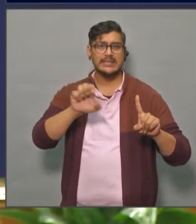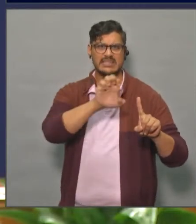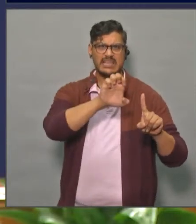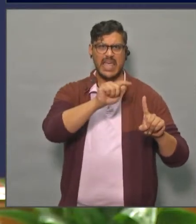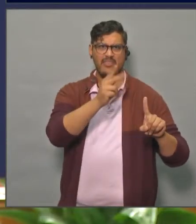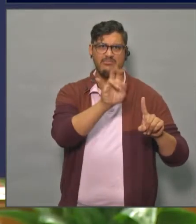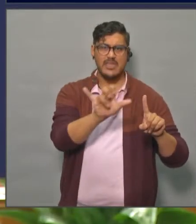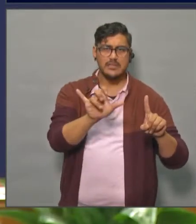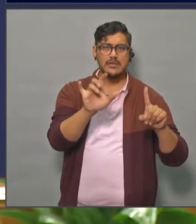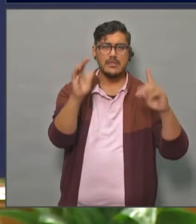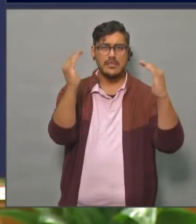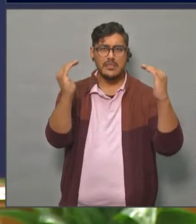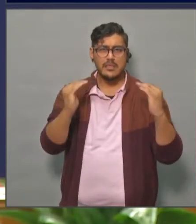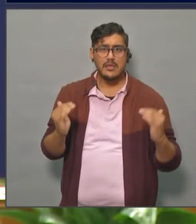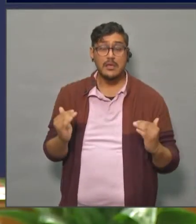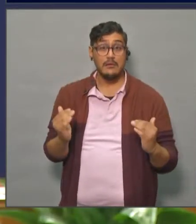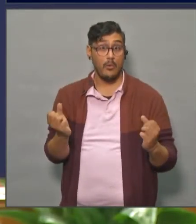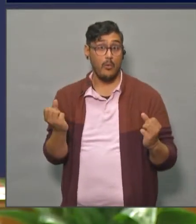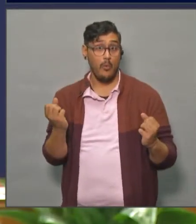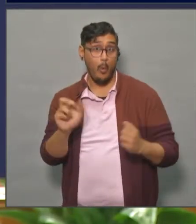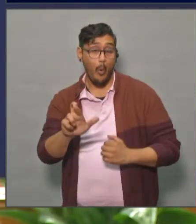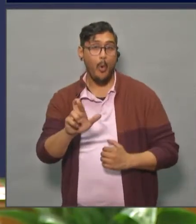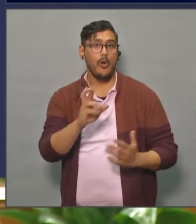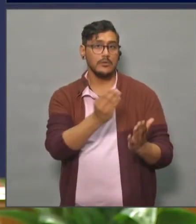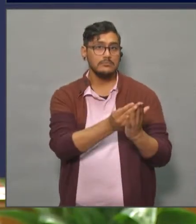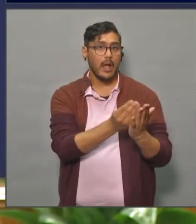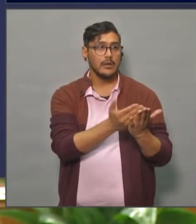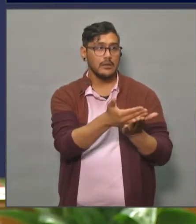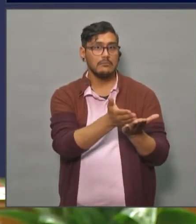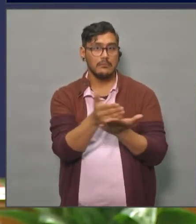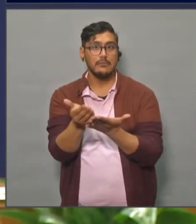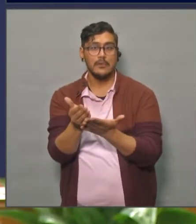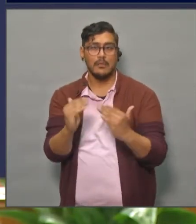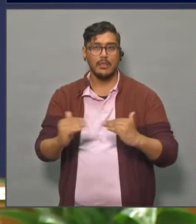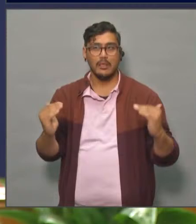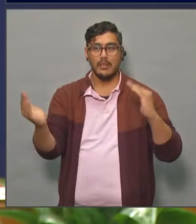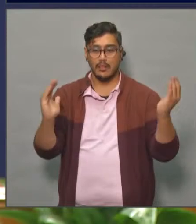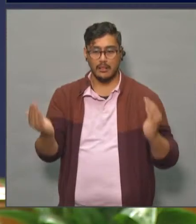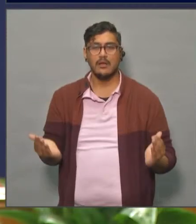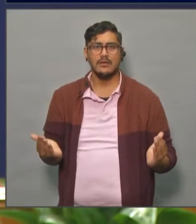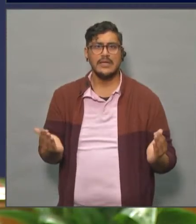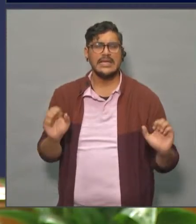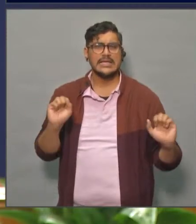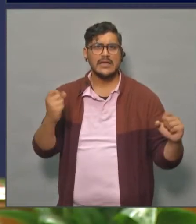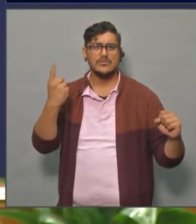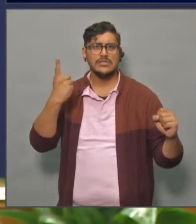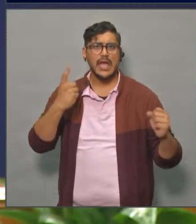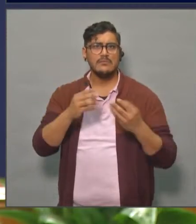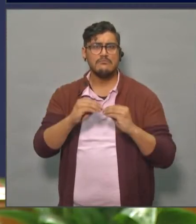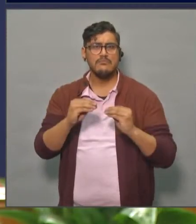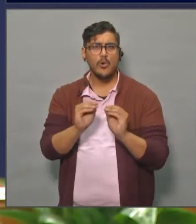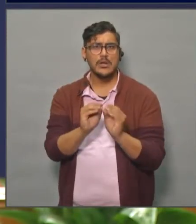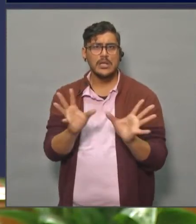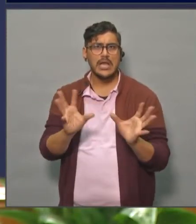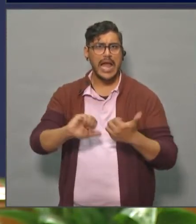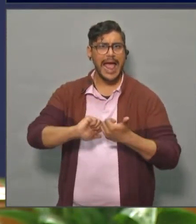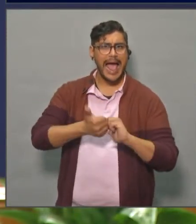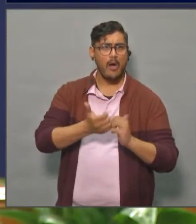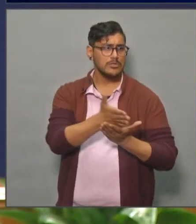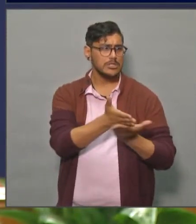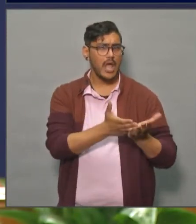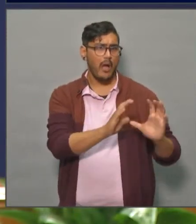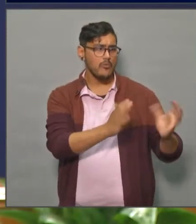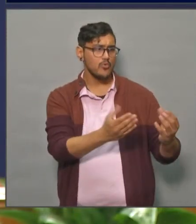de ingresos que estamos analizando de cerca para comprender cómo COVID-19 está afectando a algunos